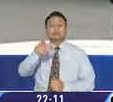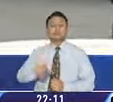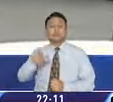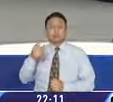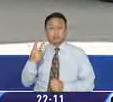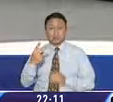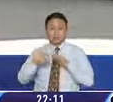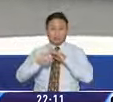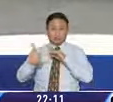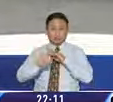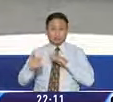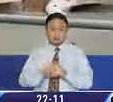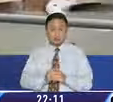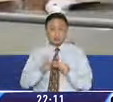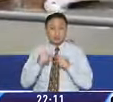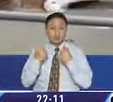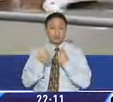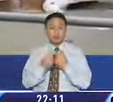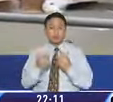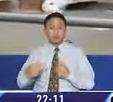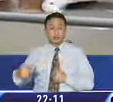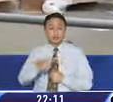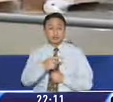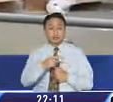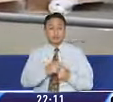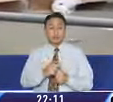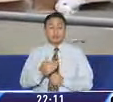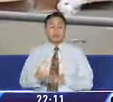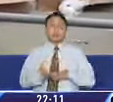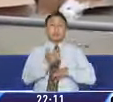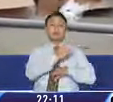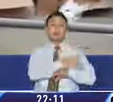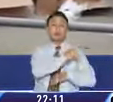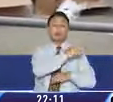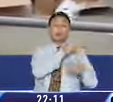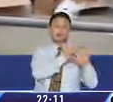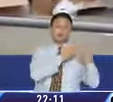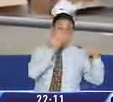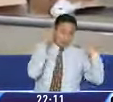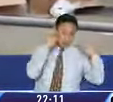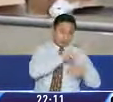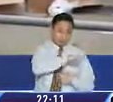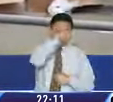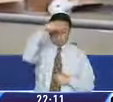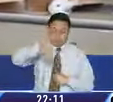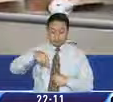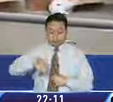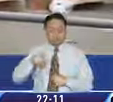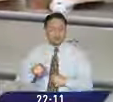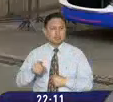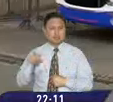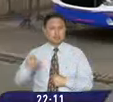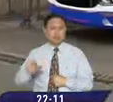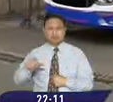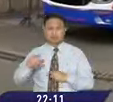no pertenecerían al grupo de reos trasladados desde la penitenciaría de la ciudad de